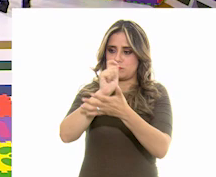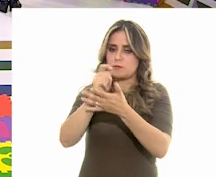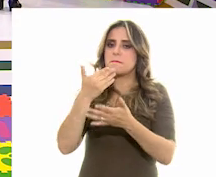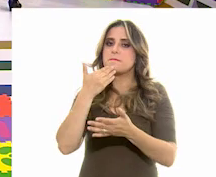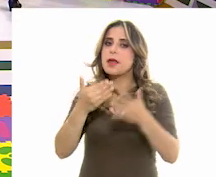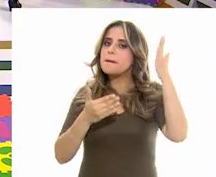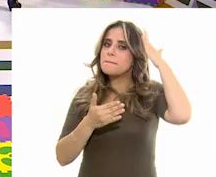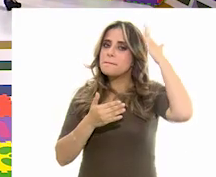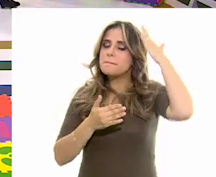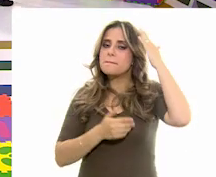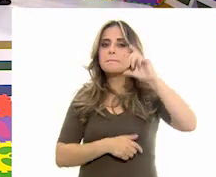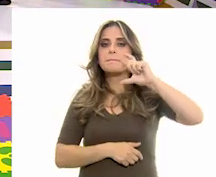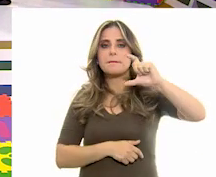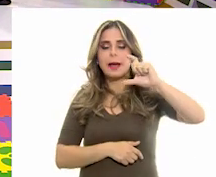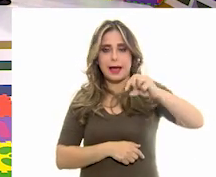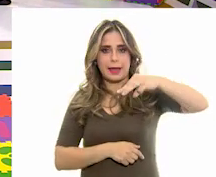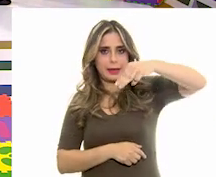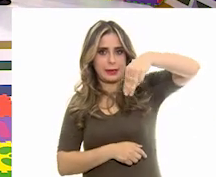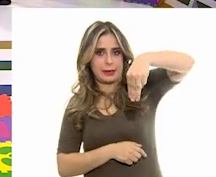bien. Empezamos bien.